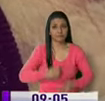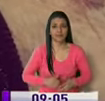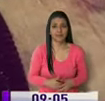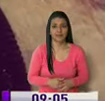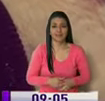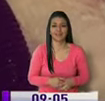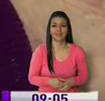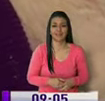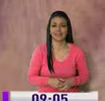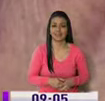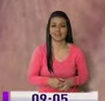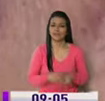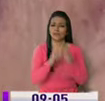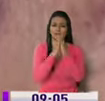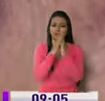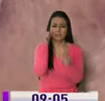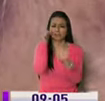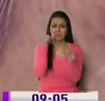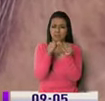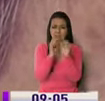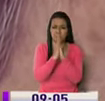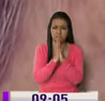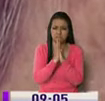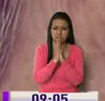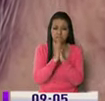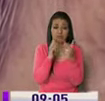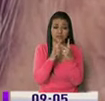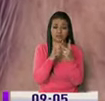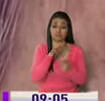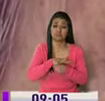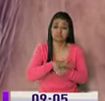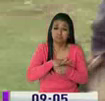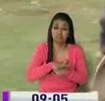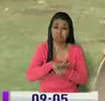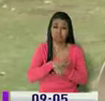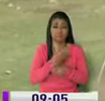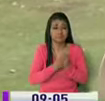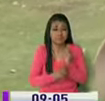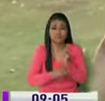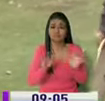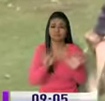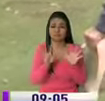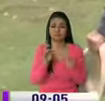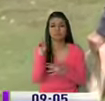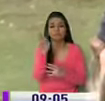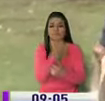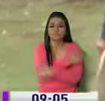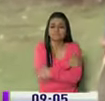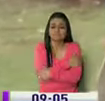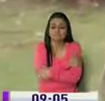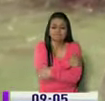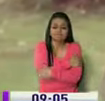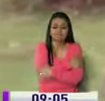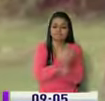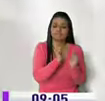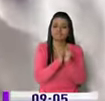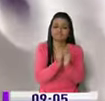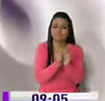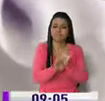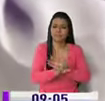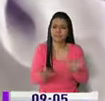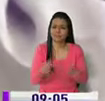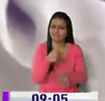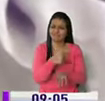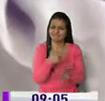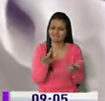No me pidas que recuerde, no te frustres, no te enojes conmigo, solo abrázame y hazme compañía. Así